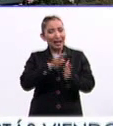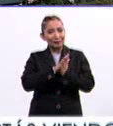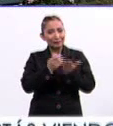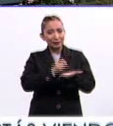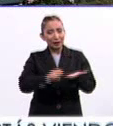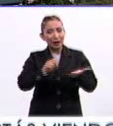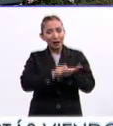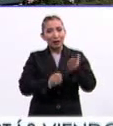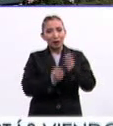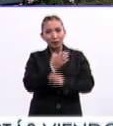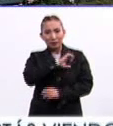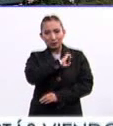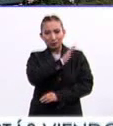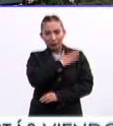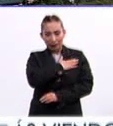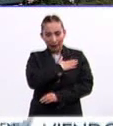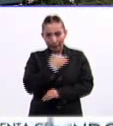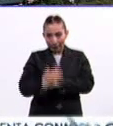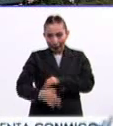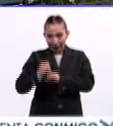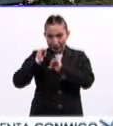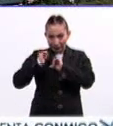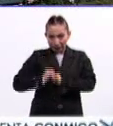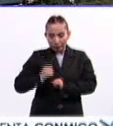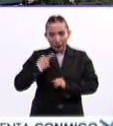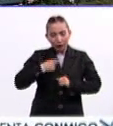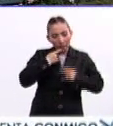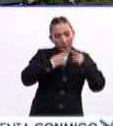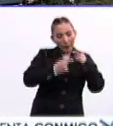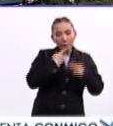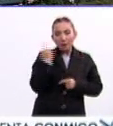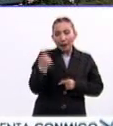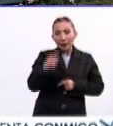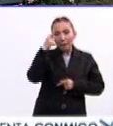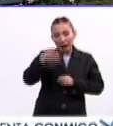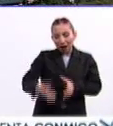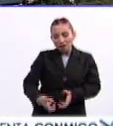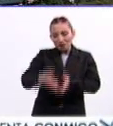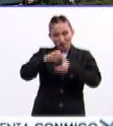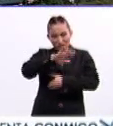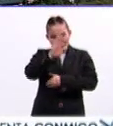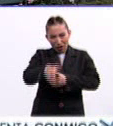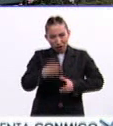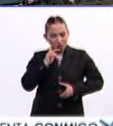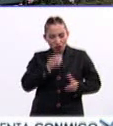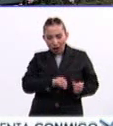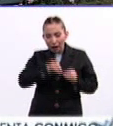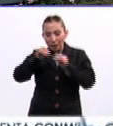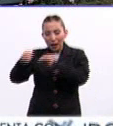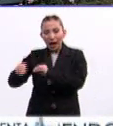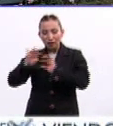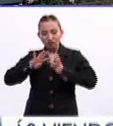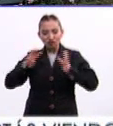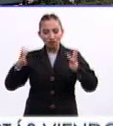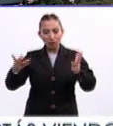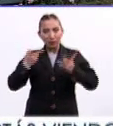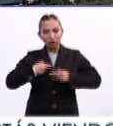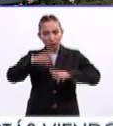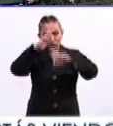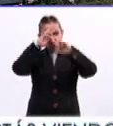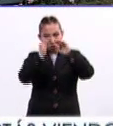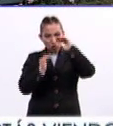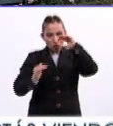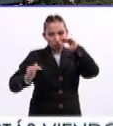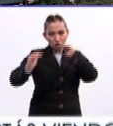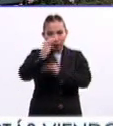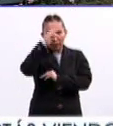literatura novohispana. Y mientras autoridades decretan la inhumación de los restos de Sor Juana Inés de la Cruz en la rotonda de las personas